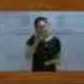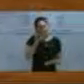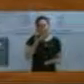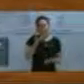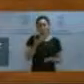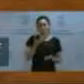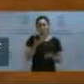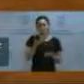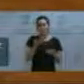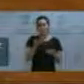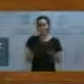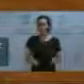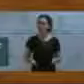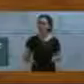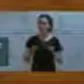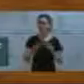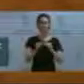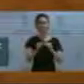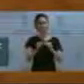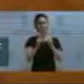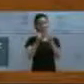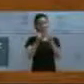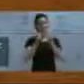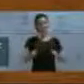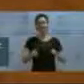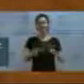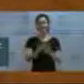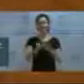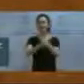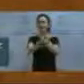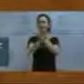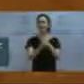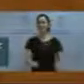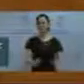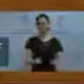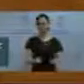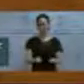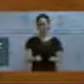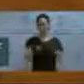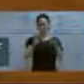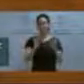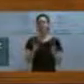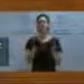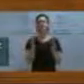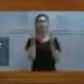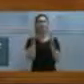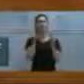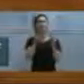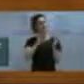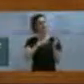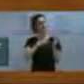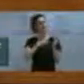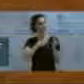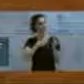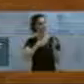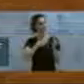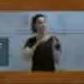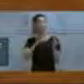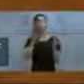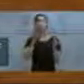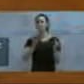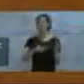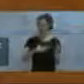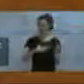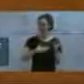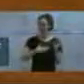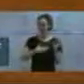dos celebraciones que son una síntesis feliz. La celebración de la Santina de Covadonga, y mañana habrá